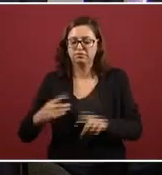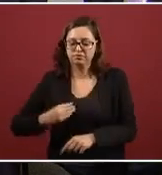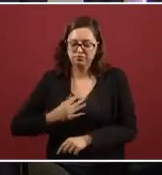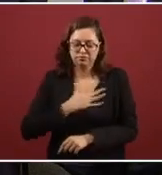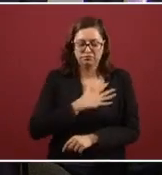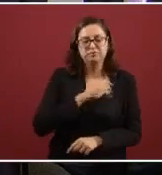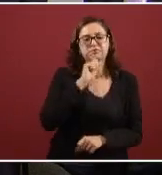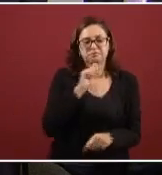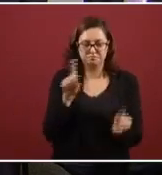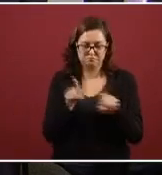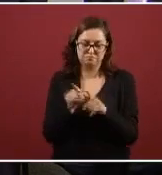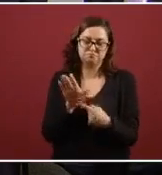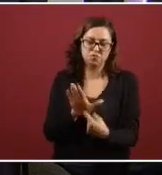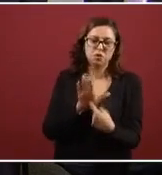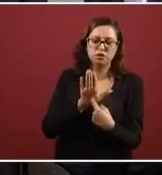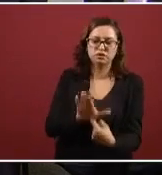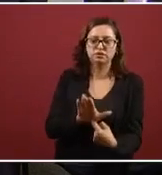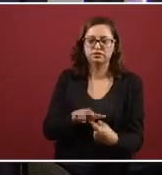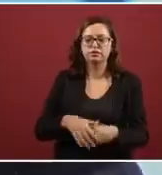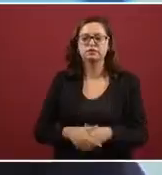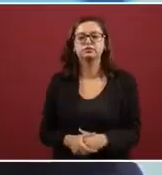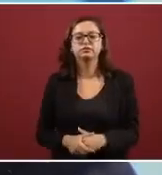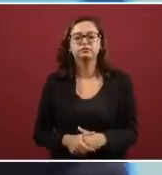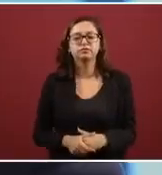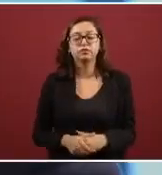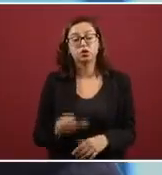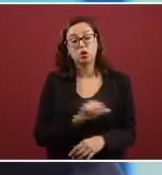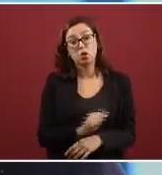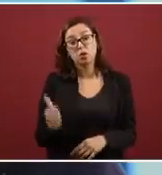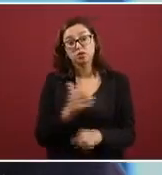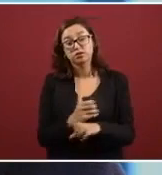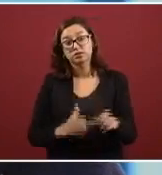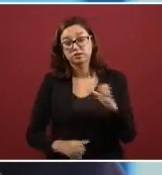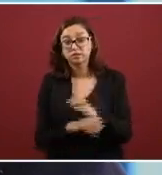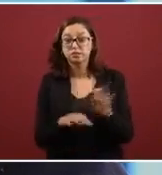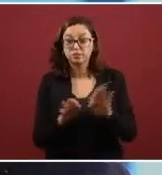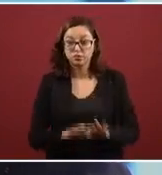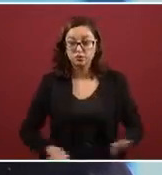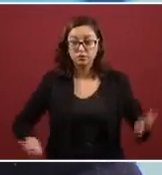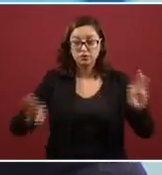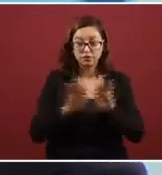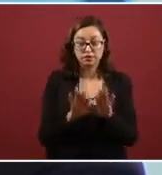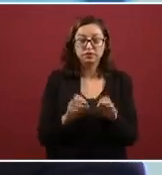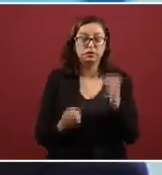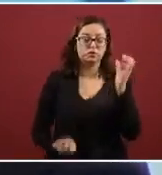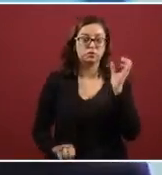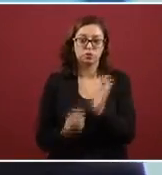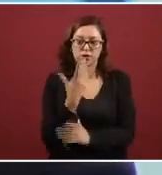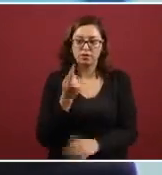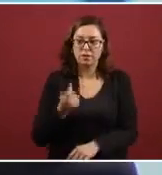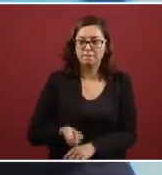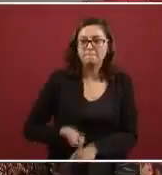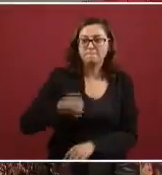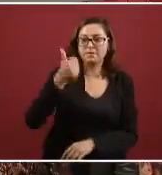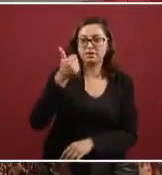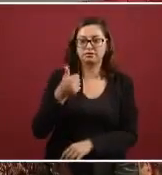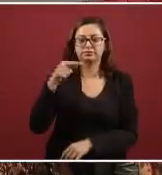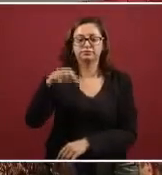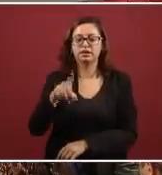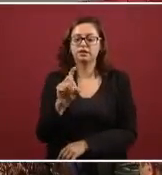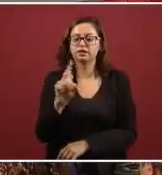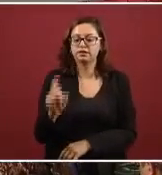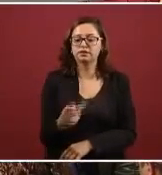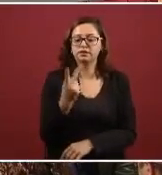mexicanos que menos tienen. Un aspecto relevante y novedoso de este desfile es que por primera vez también va a contar con la presencia de